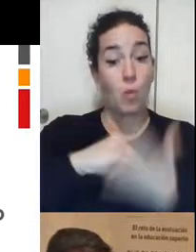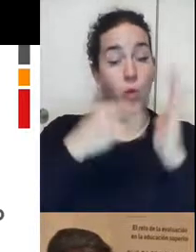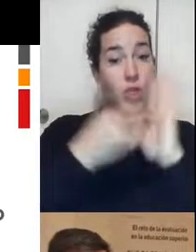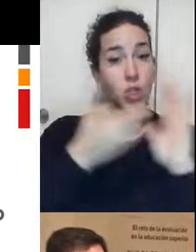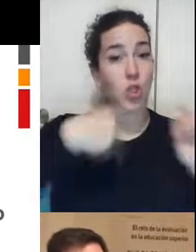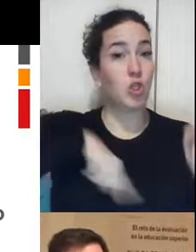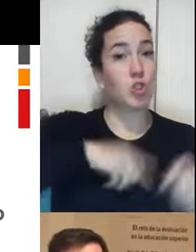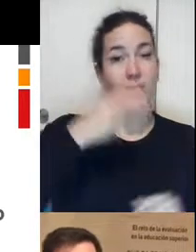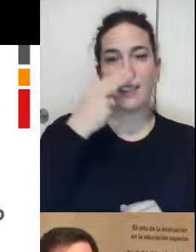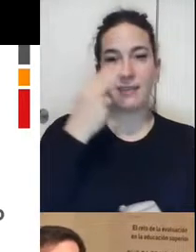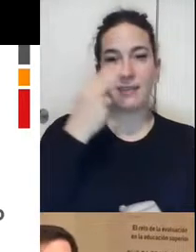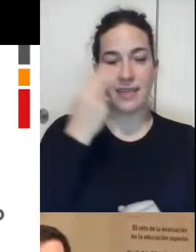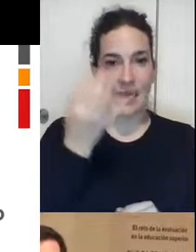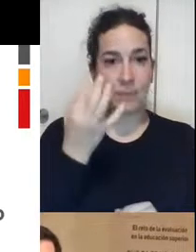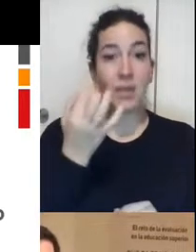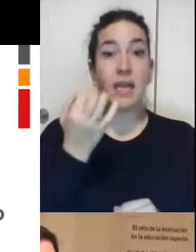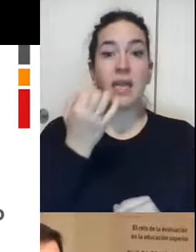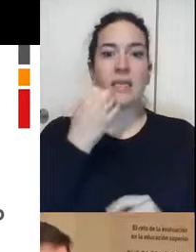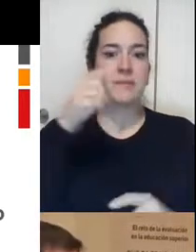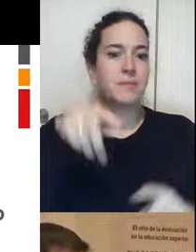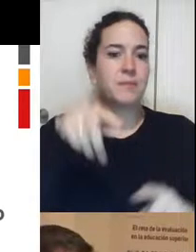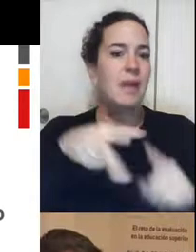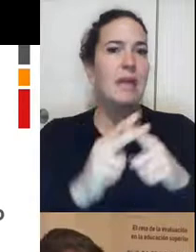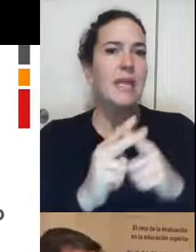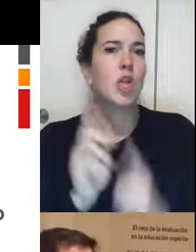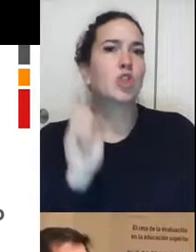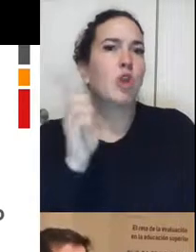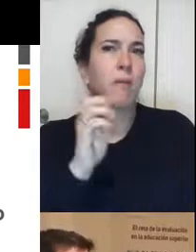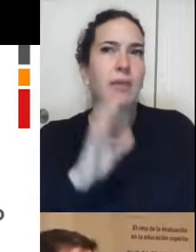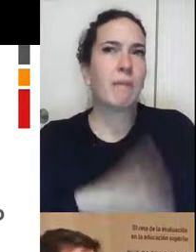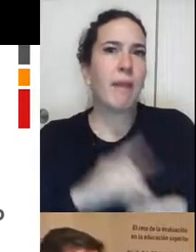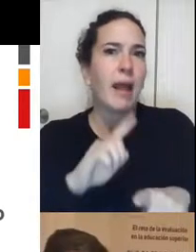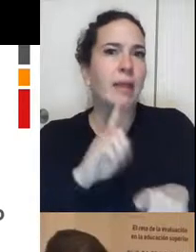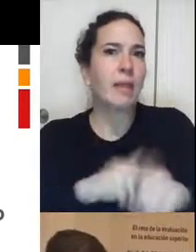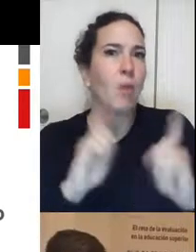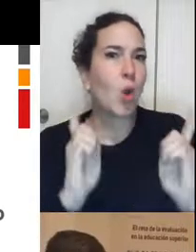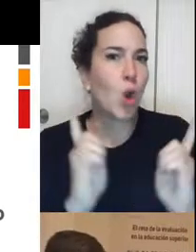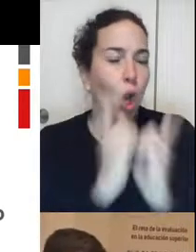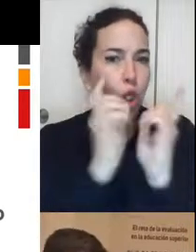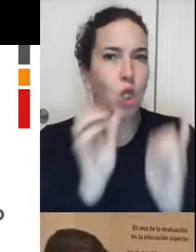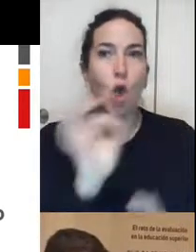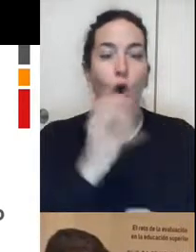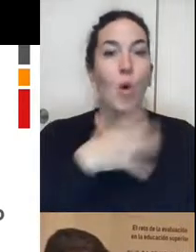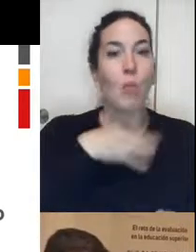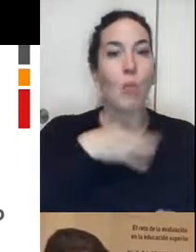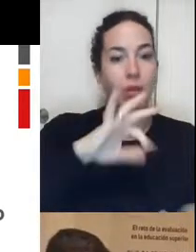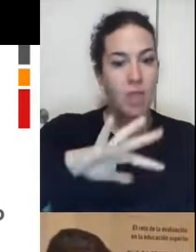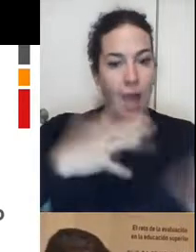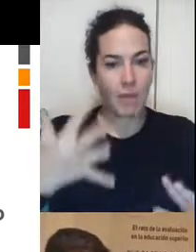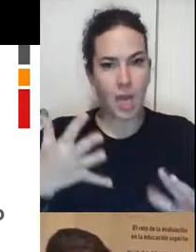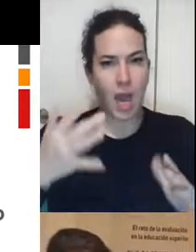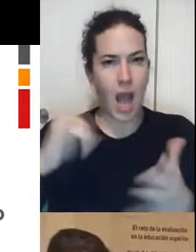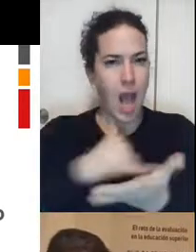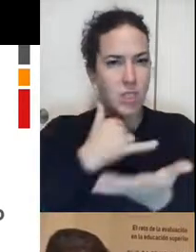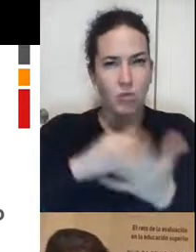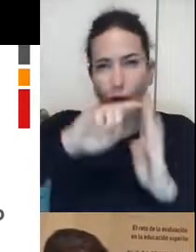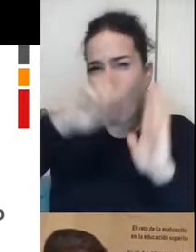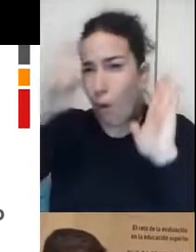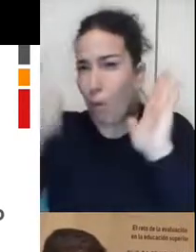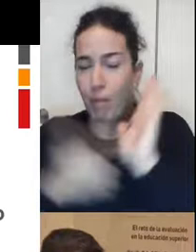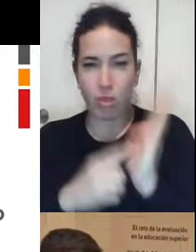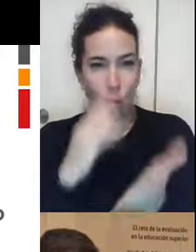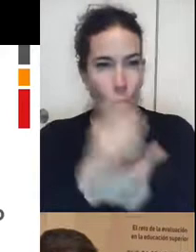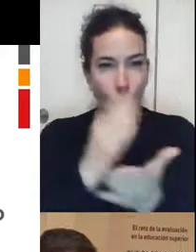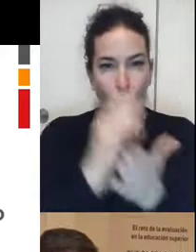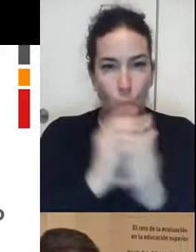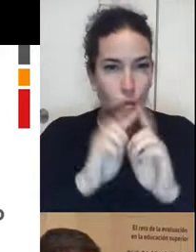interesaba si esto era un taller simplemente para un momento determinado o lo podíamos aplicar durante todo el transcurso